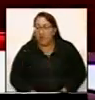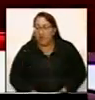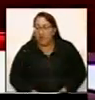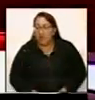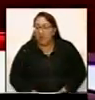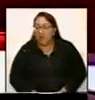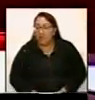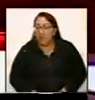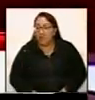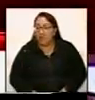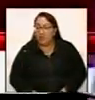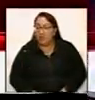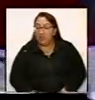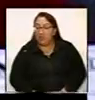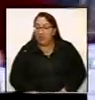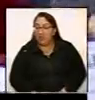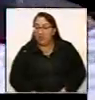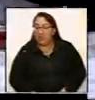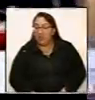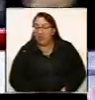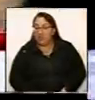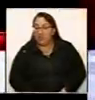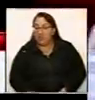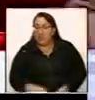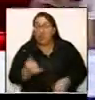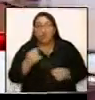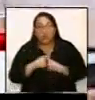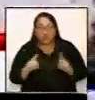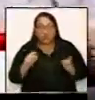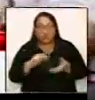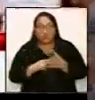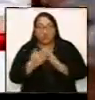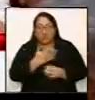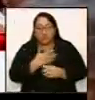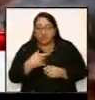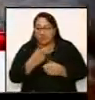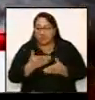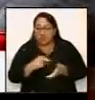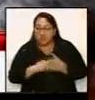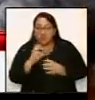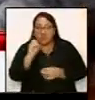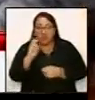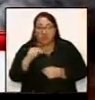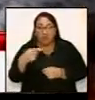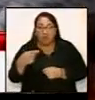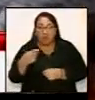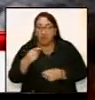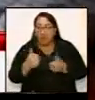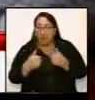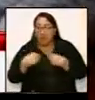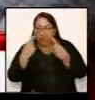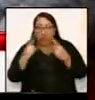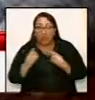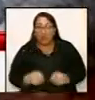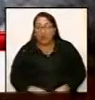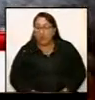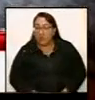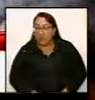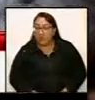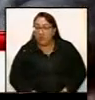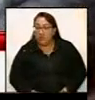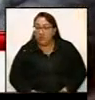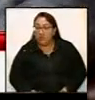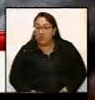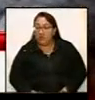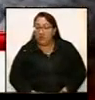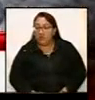congresista Arauz. Sí, hay que diferenciar, presidente. O sea, una cosa son las ONGs, en la cual yo sí estoy completamente de acuerdo con la